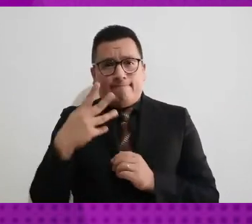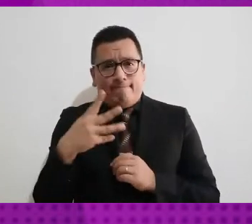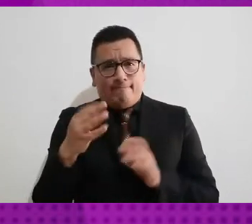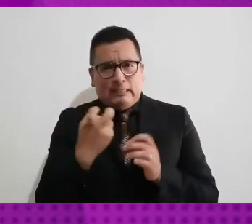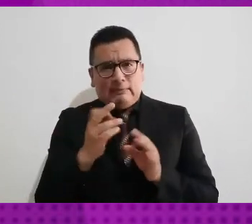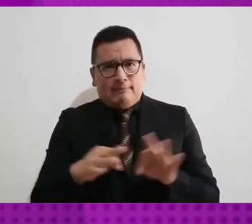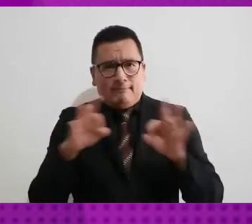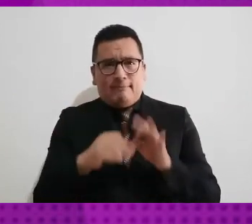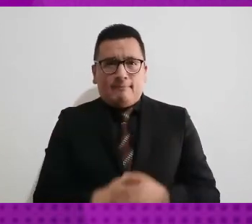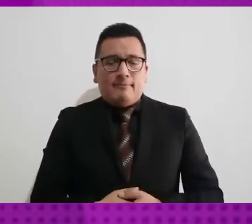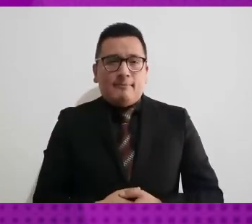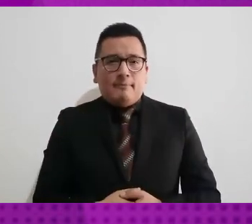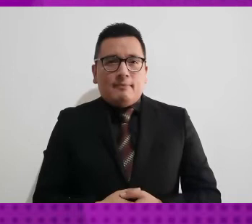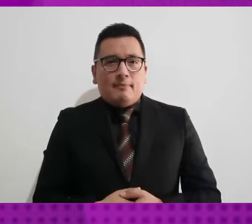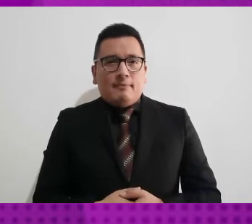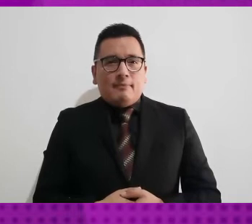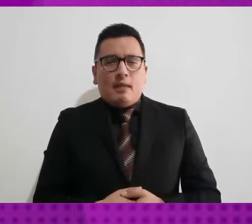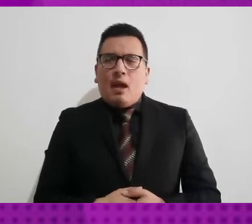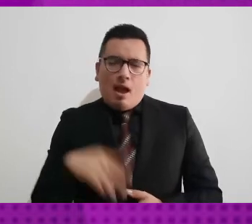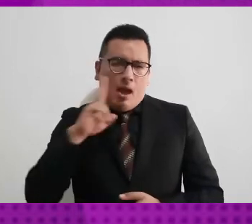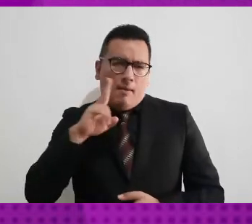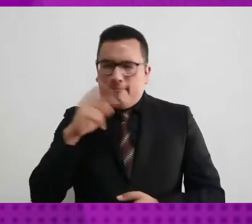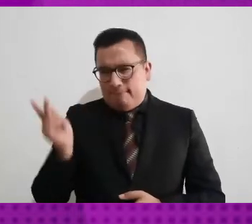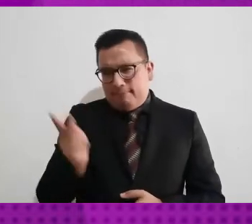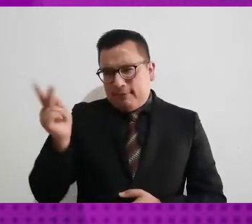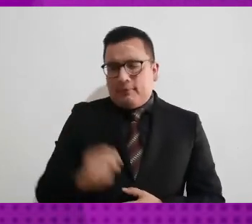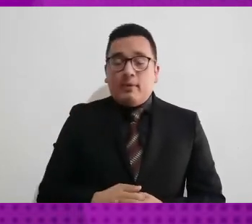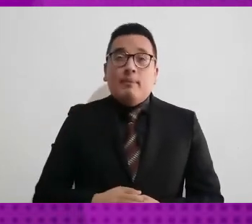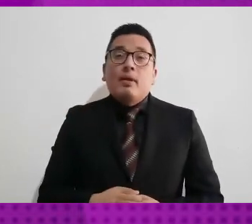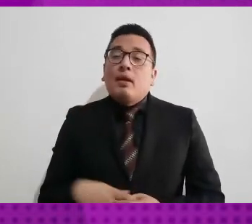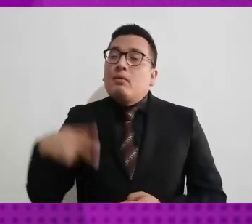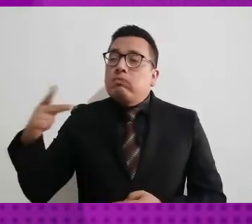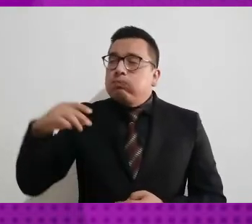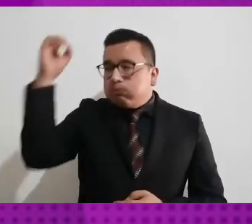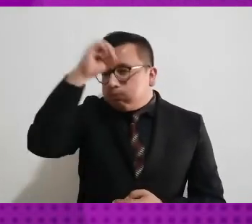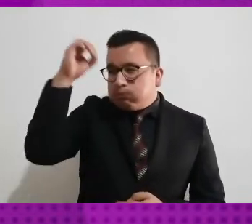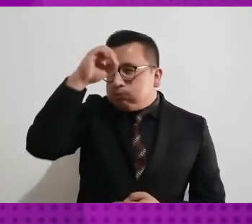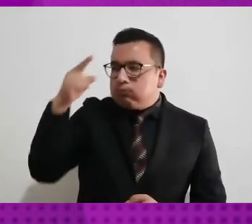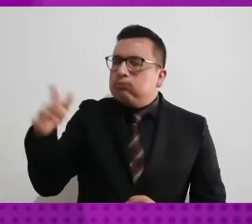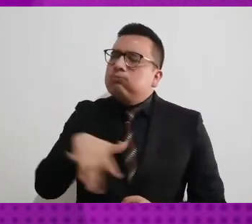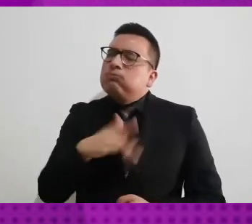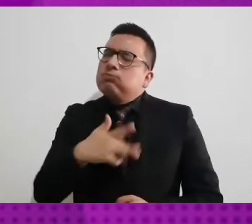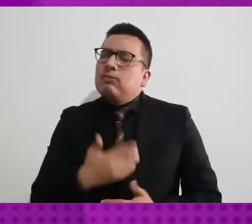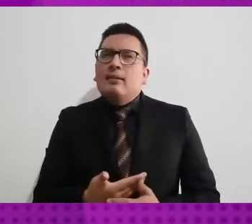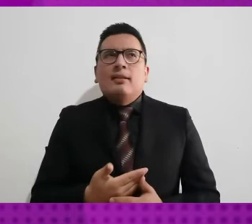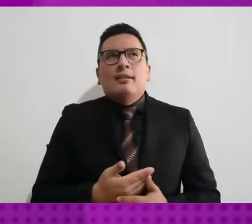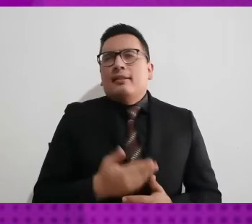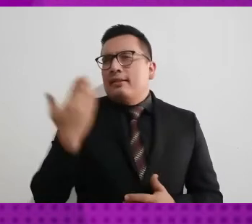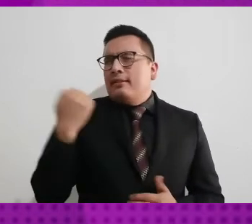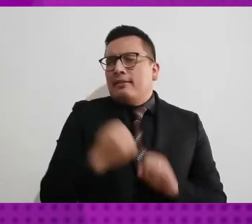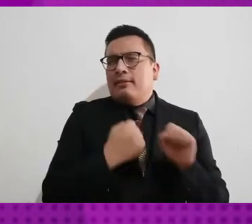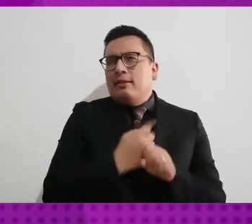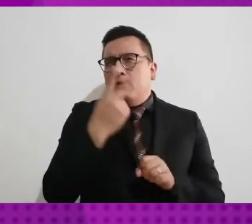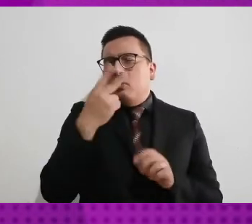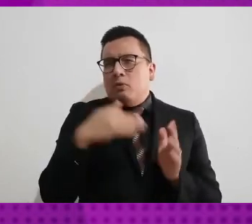de 2014. Desde tu punto de vista, ¿cuál es el balance? O sea, 7 años de